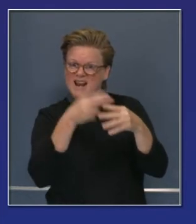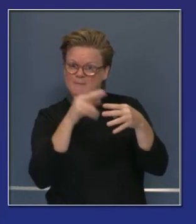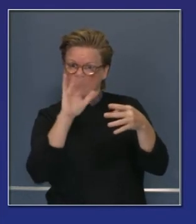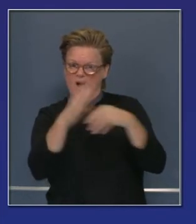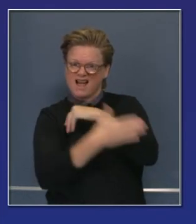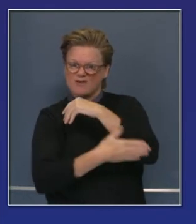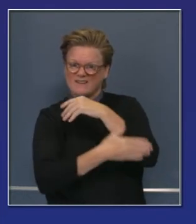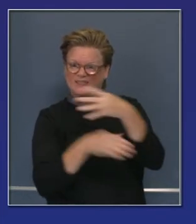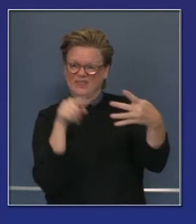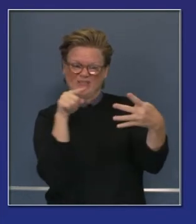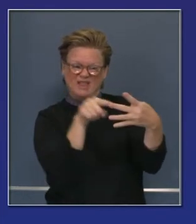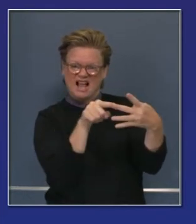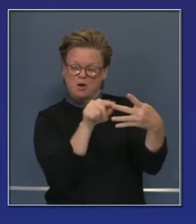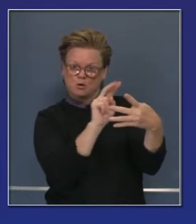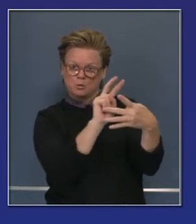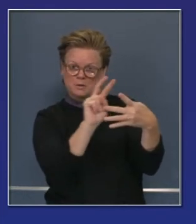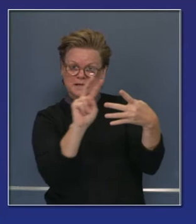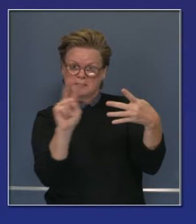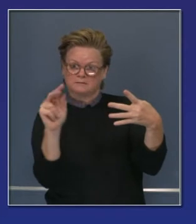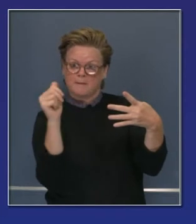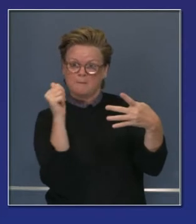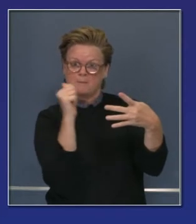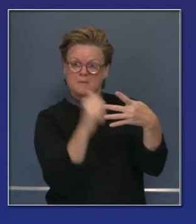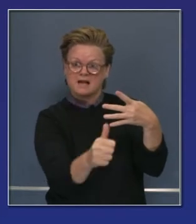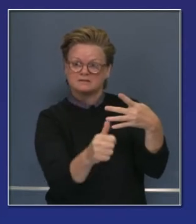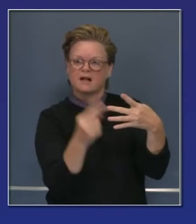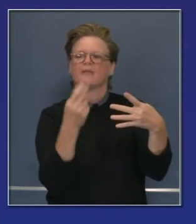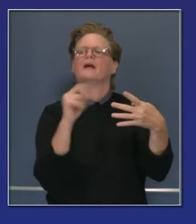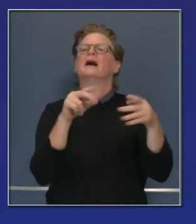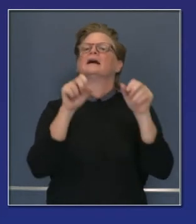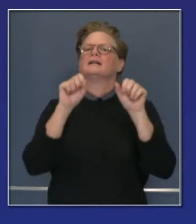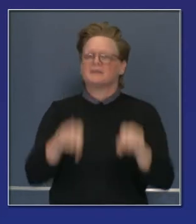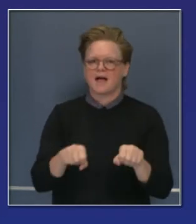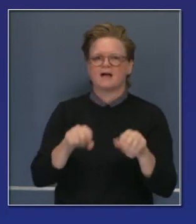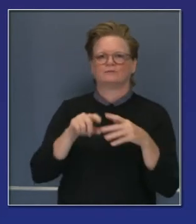tener esas conversaciones importantes. Eso no ha cambiado.